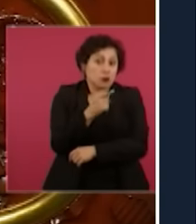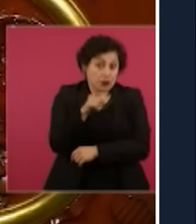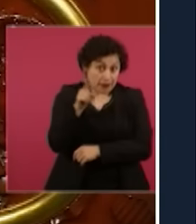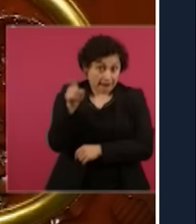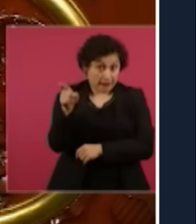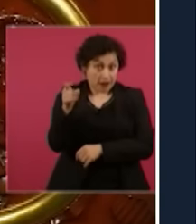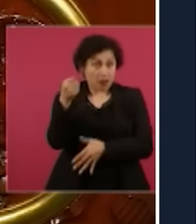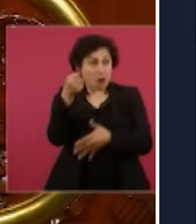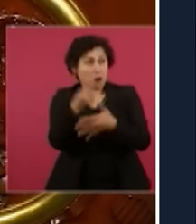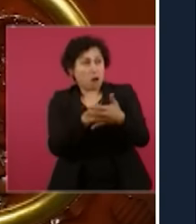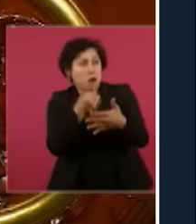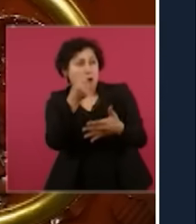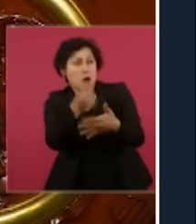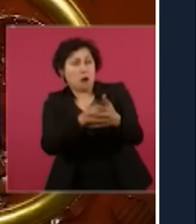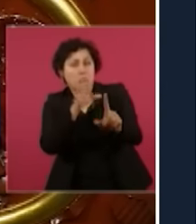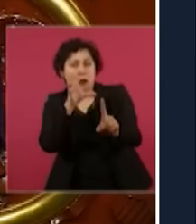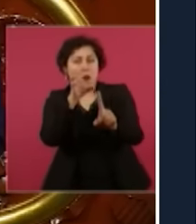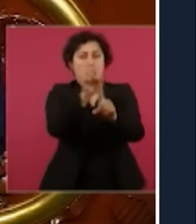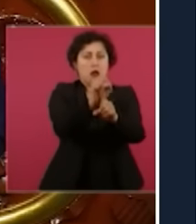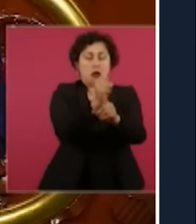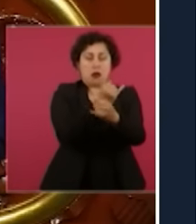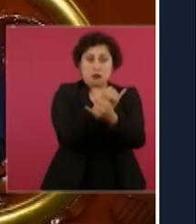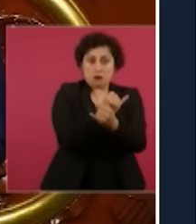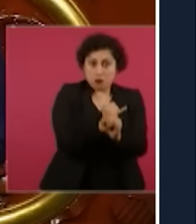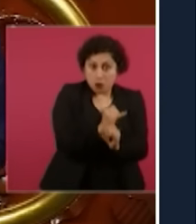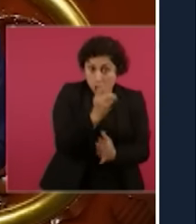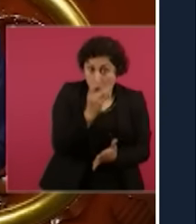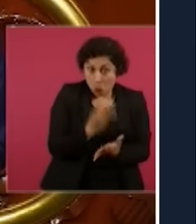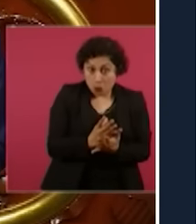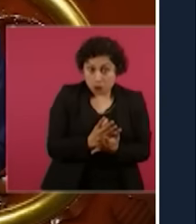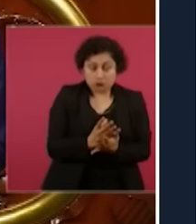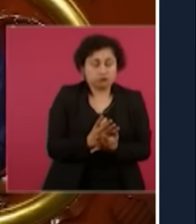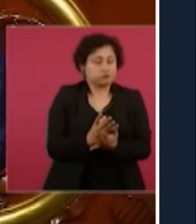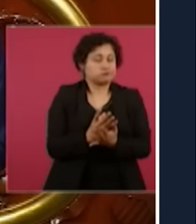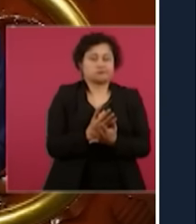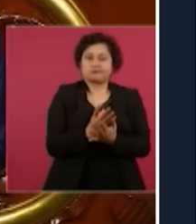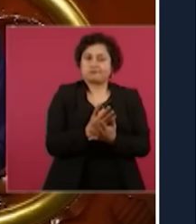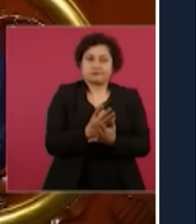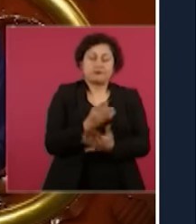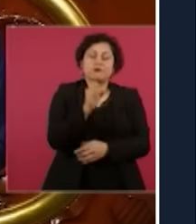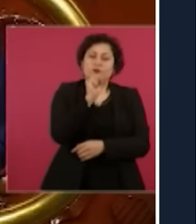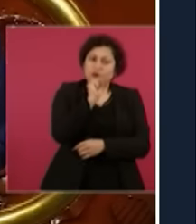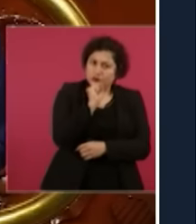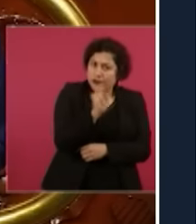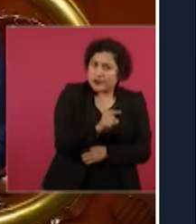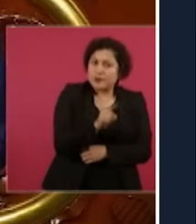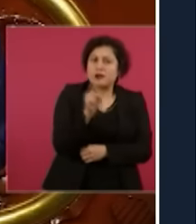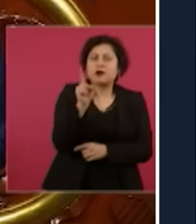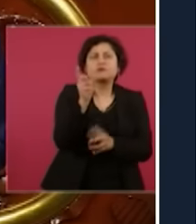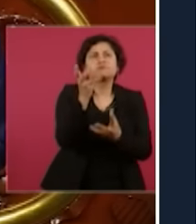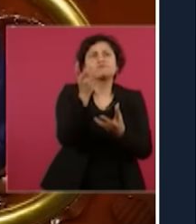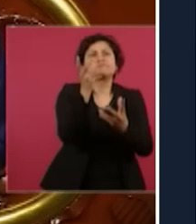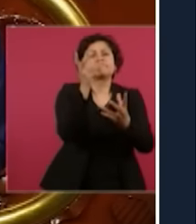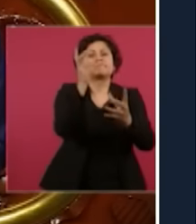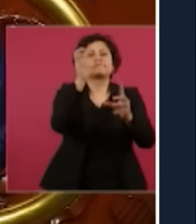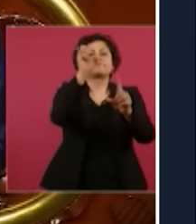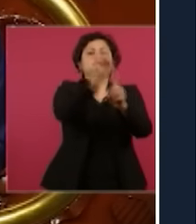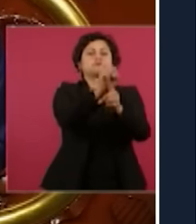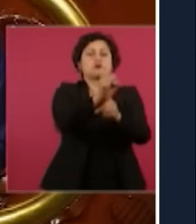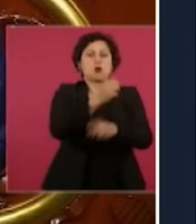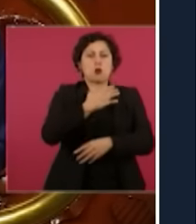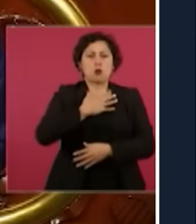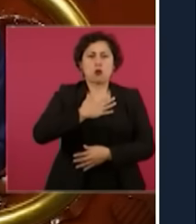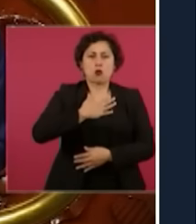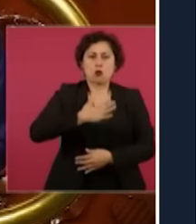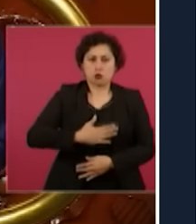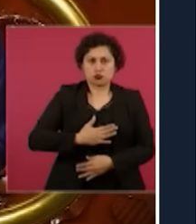judicatura poderes judiciales locales y poder judicial de la federación jueces magistrados y ministros se elijan mediante el voto directo a mí